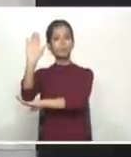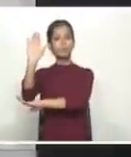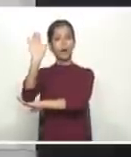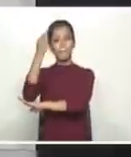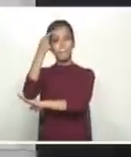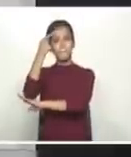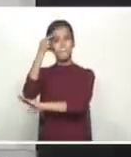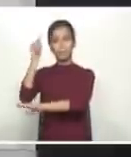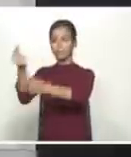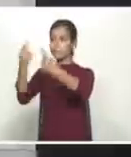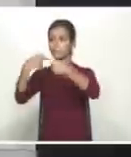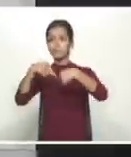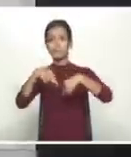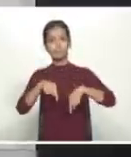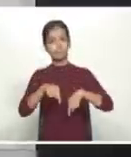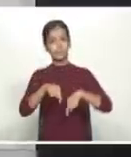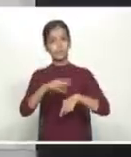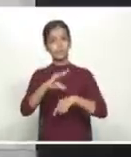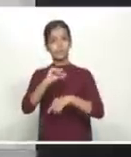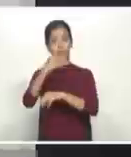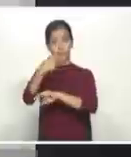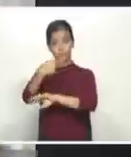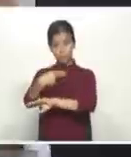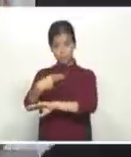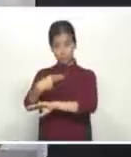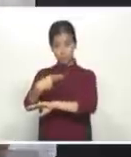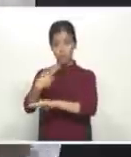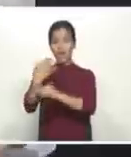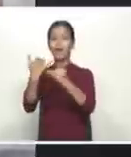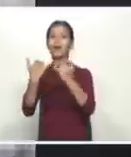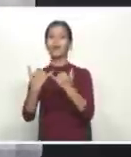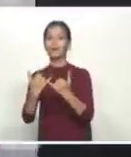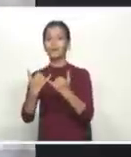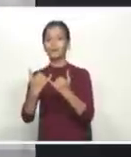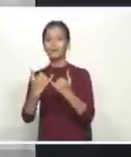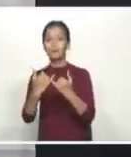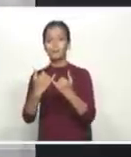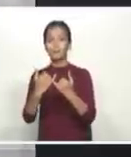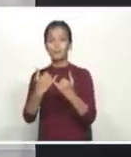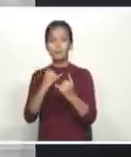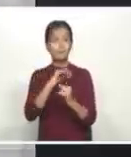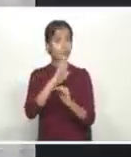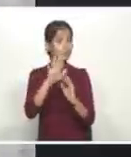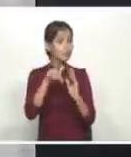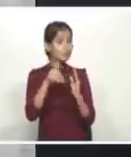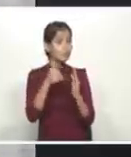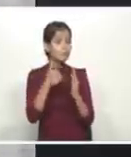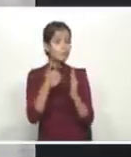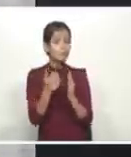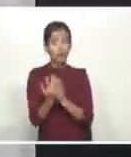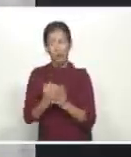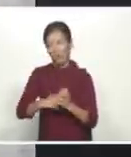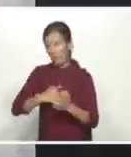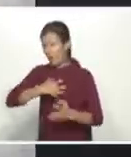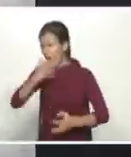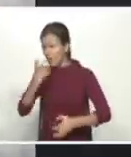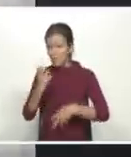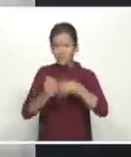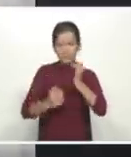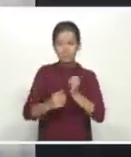traer la CICIG. La única candidata. Ahora es que todos son los que piden la CICIG. Ella fue la única